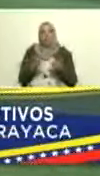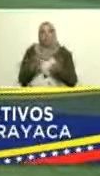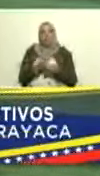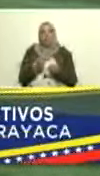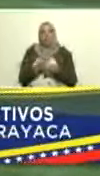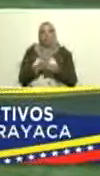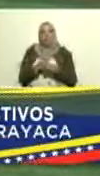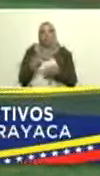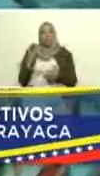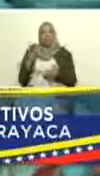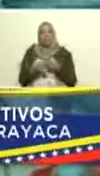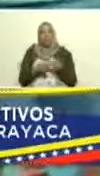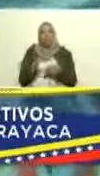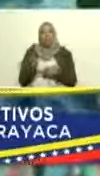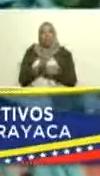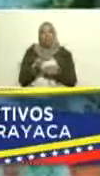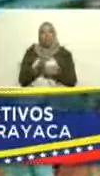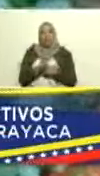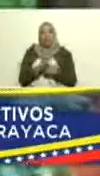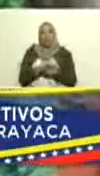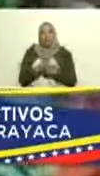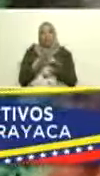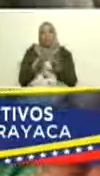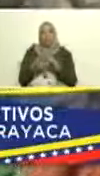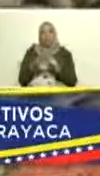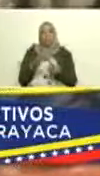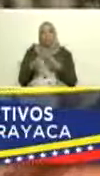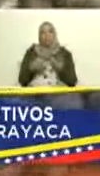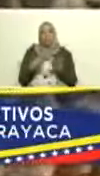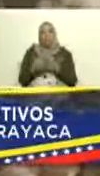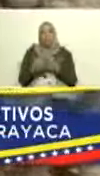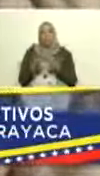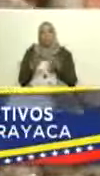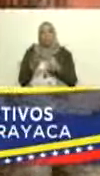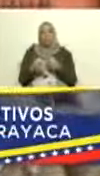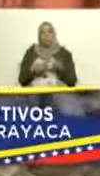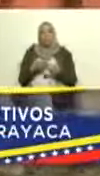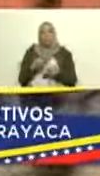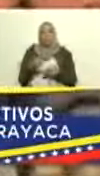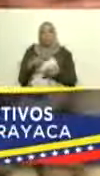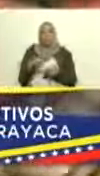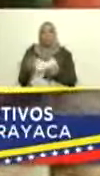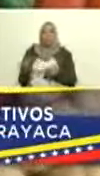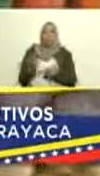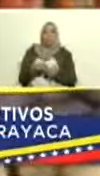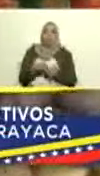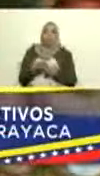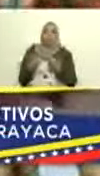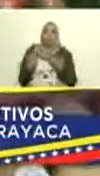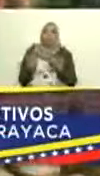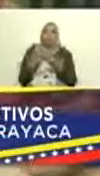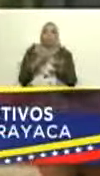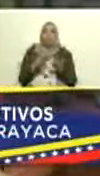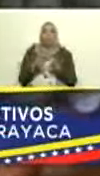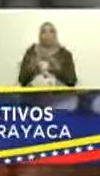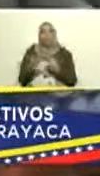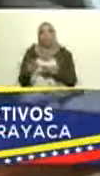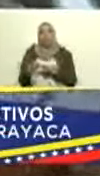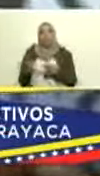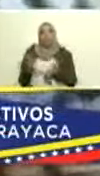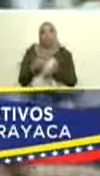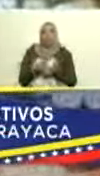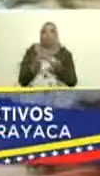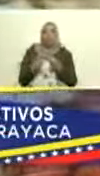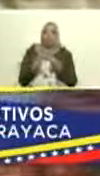produce este territorio comunal. Aquí tenemos el circuito comunal conformado por 8 comunas, donde hacen